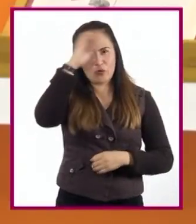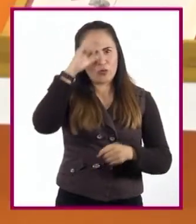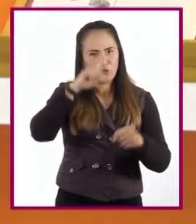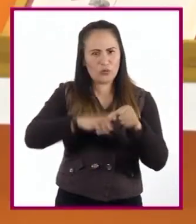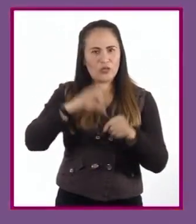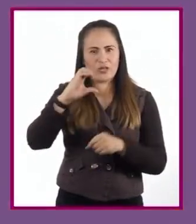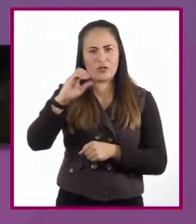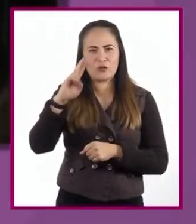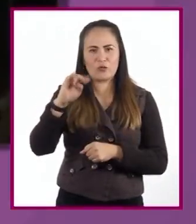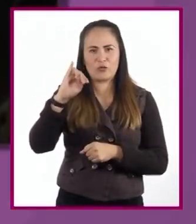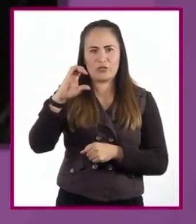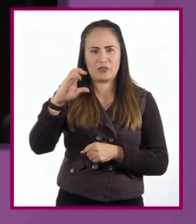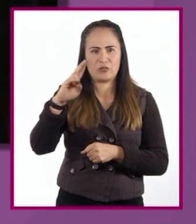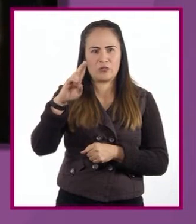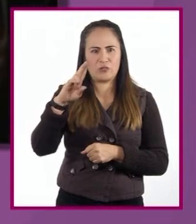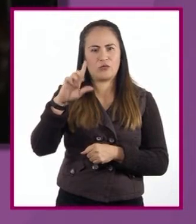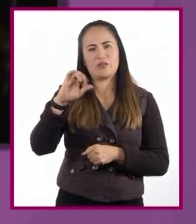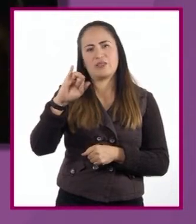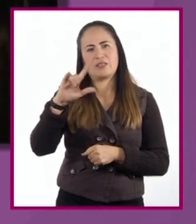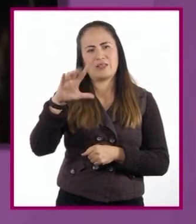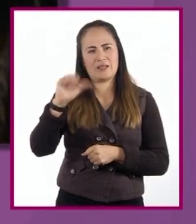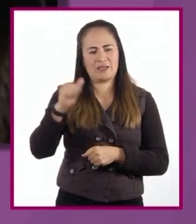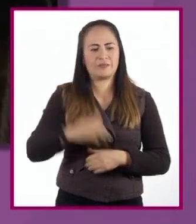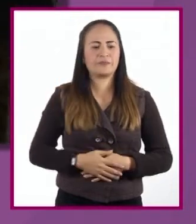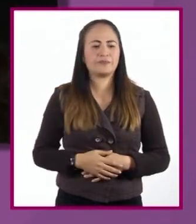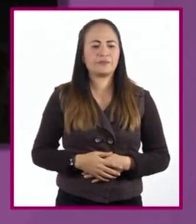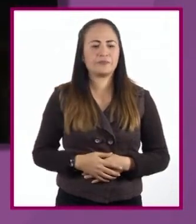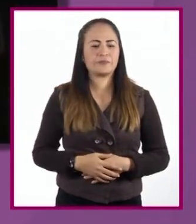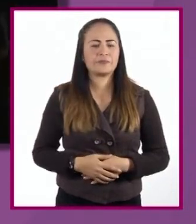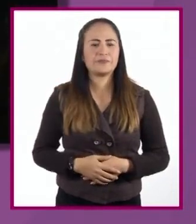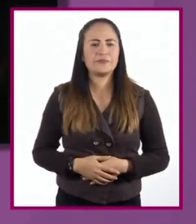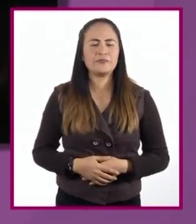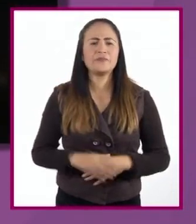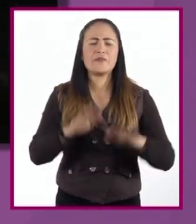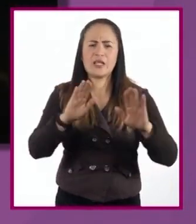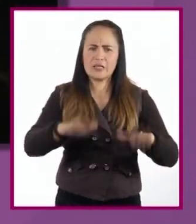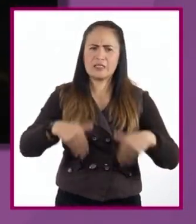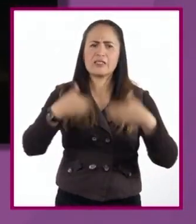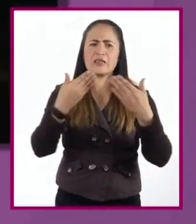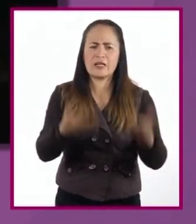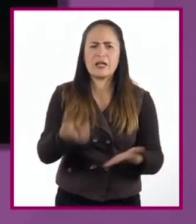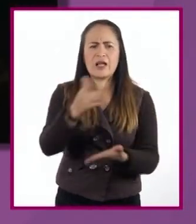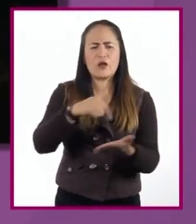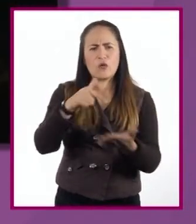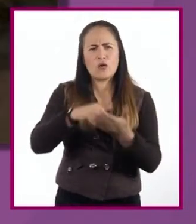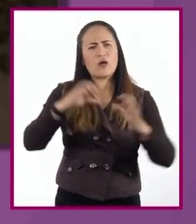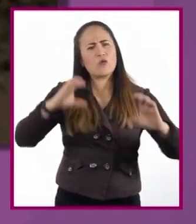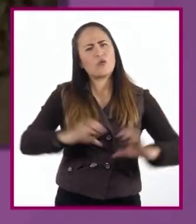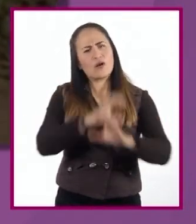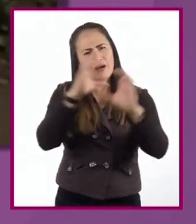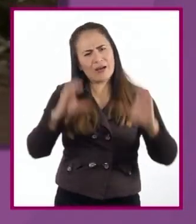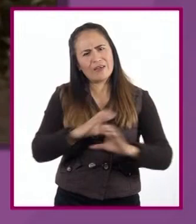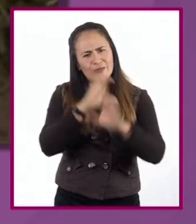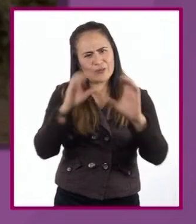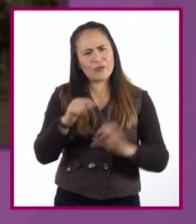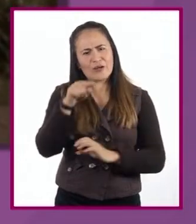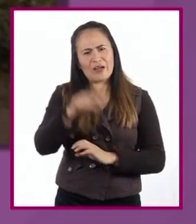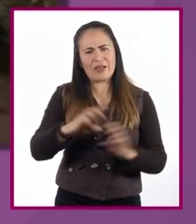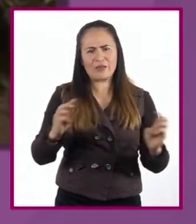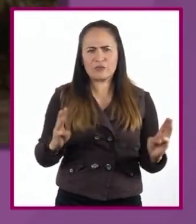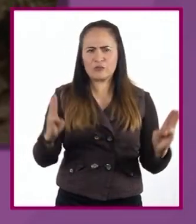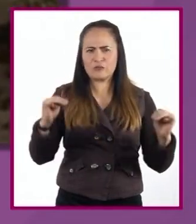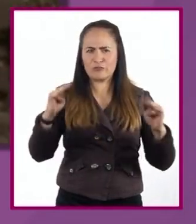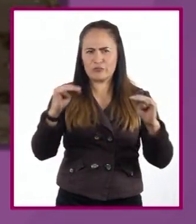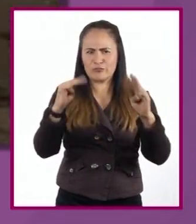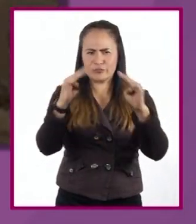cuicuilca. Llegamos al lugar de Cantos, que es el nombre en náhuatl de Cuicuilco, zona arqueológica que